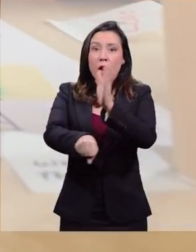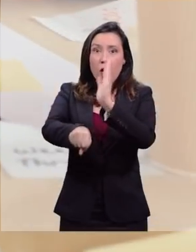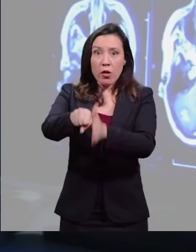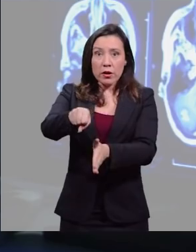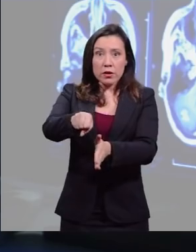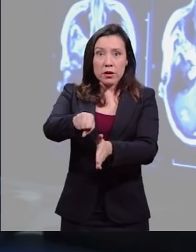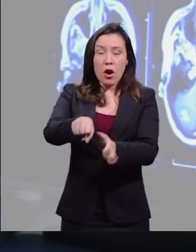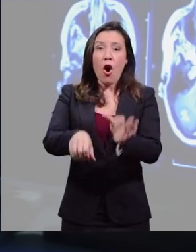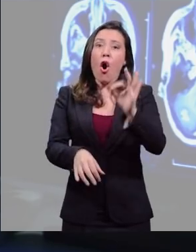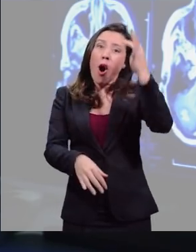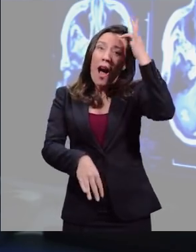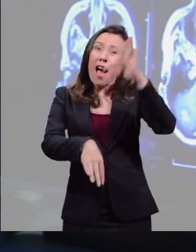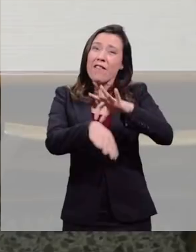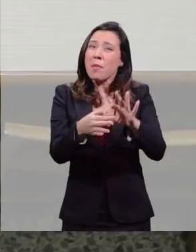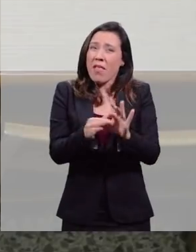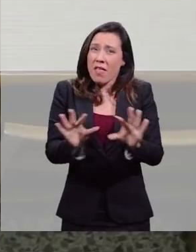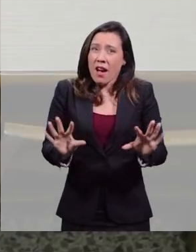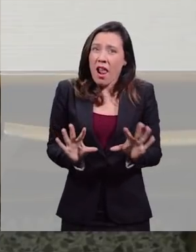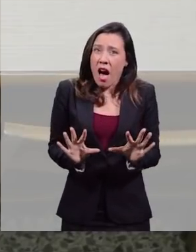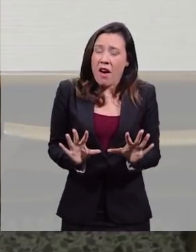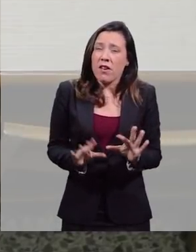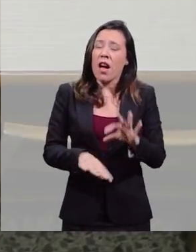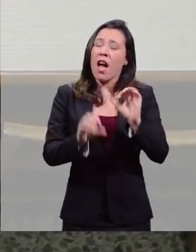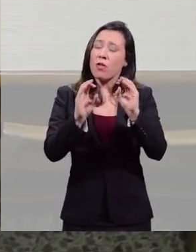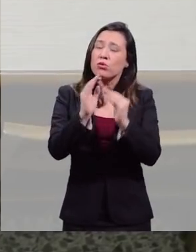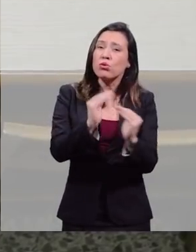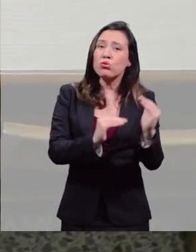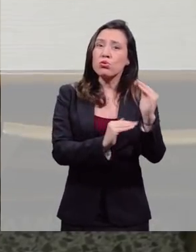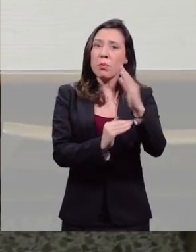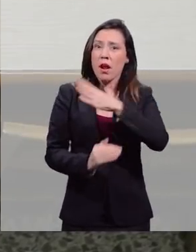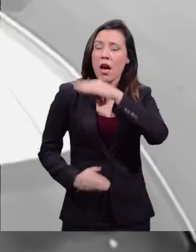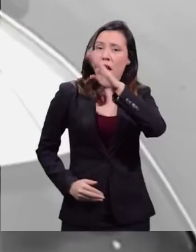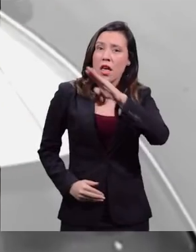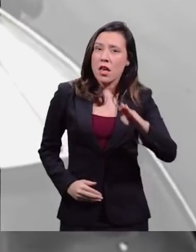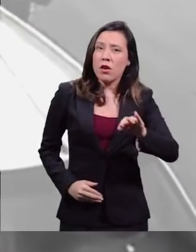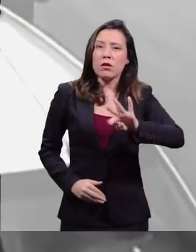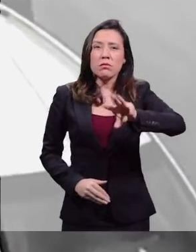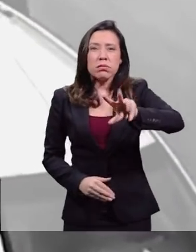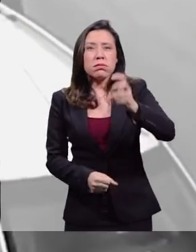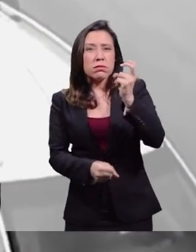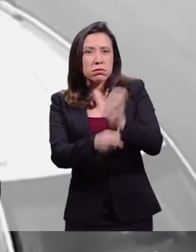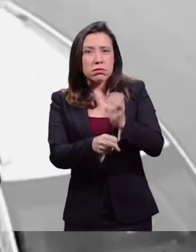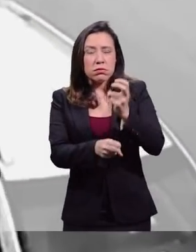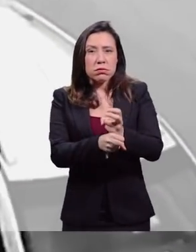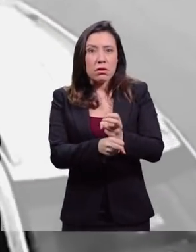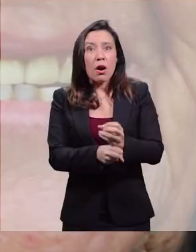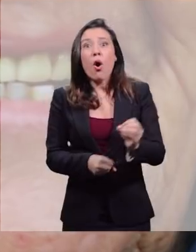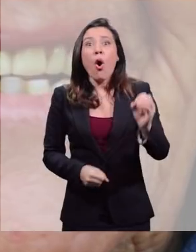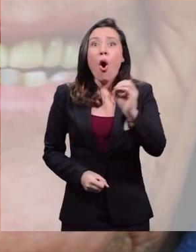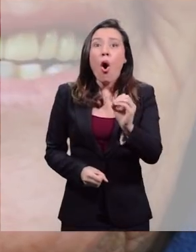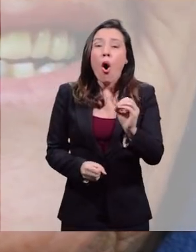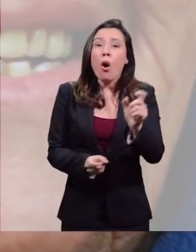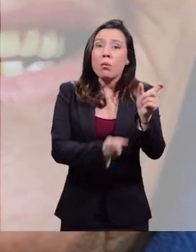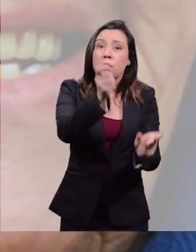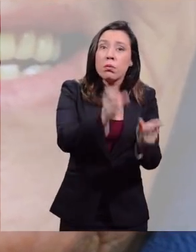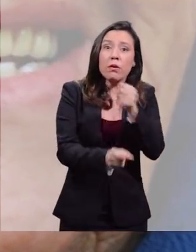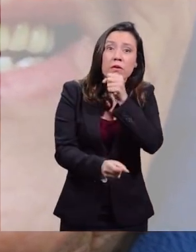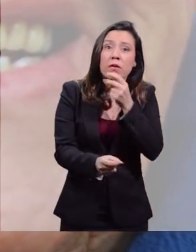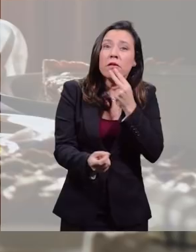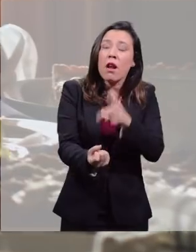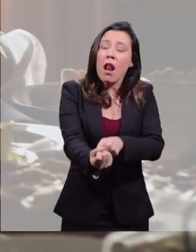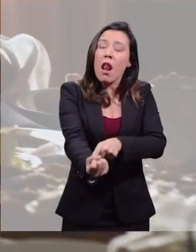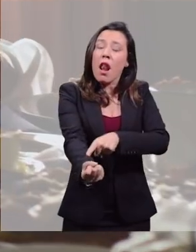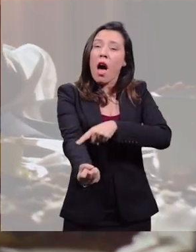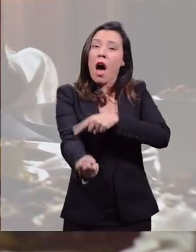trabajo, una enfermedad grave, la educación superior de los hijos, la delincuencia o la longevidad. Por